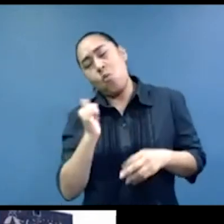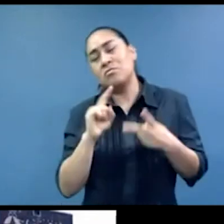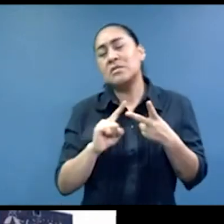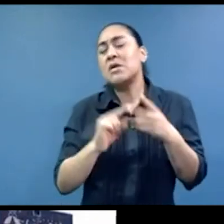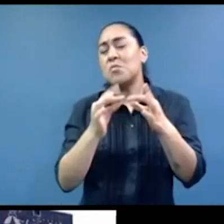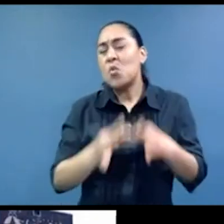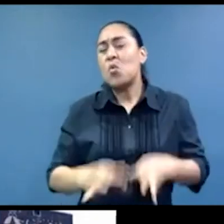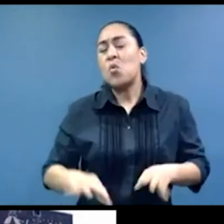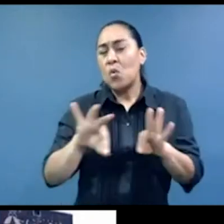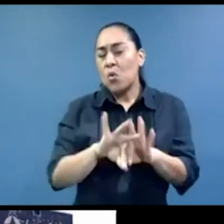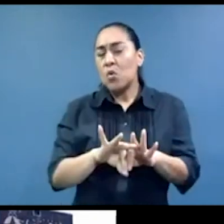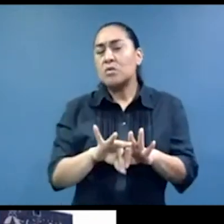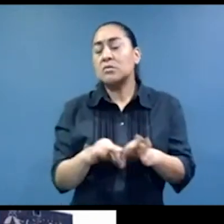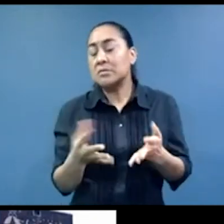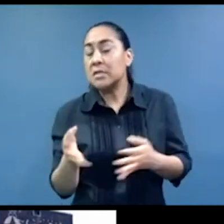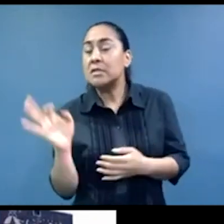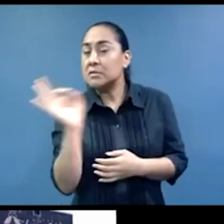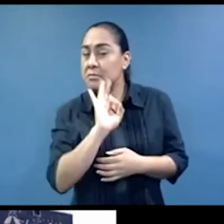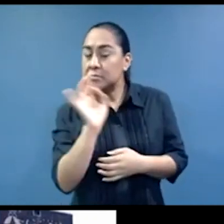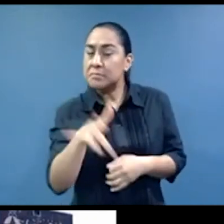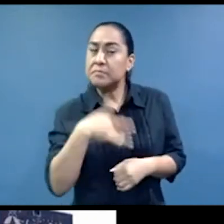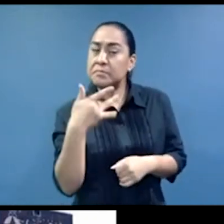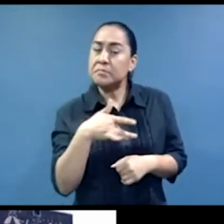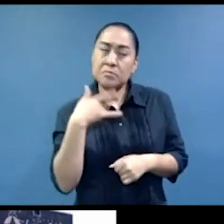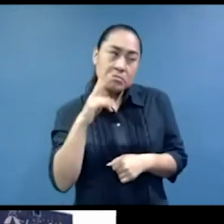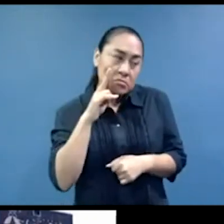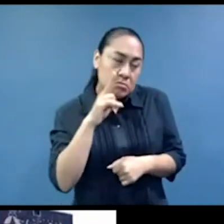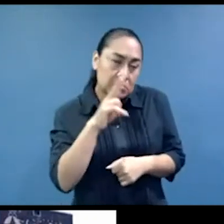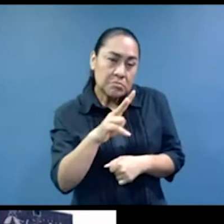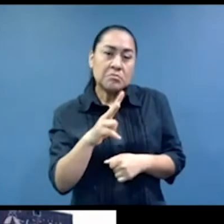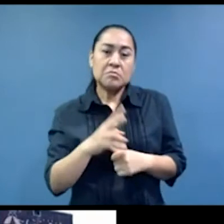si viéramos únicamente